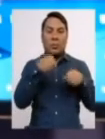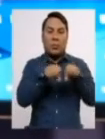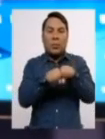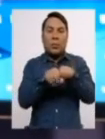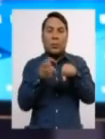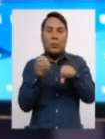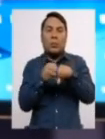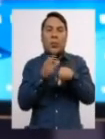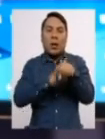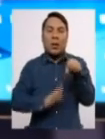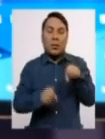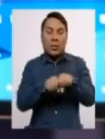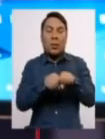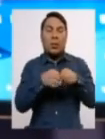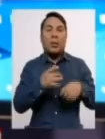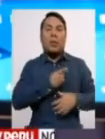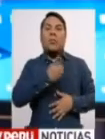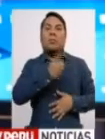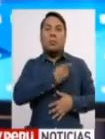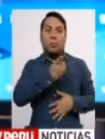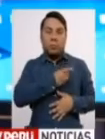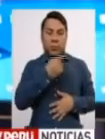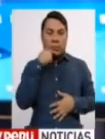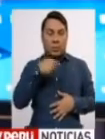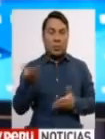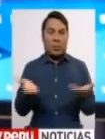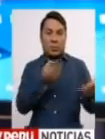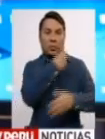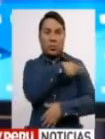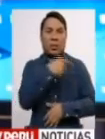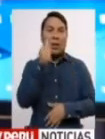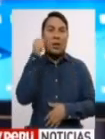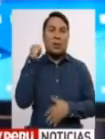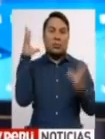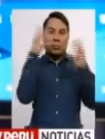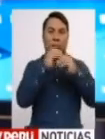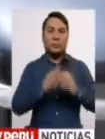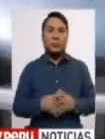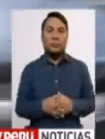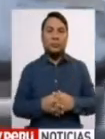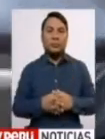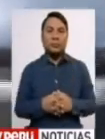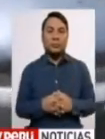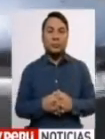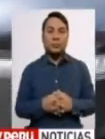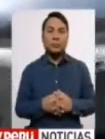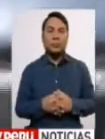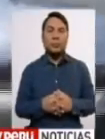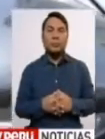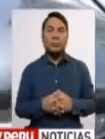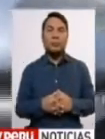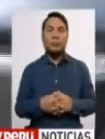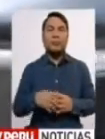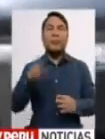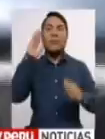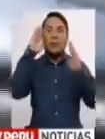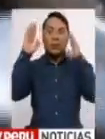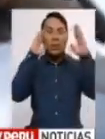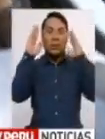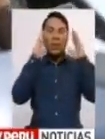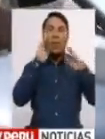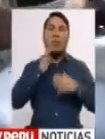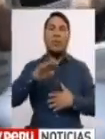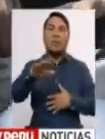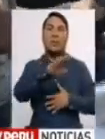arteria coronaria que le produjo un infarto cardíaco la noche del miércoles. Hola, hola, hola. ¿Contento, chao, Luis Castañeda?